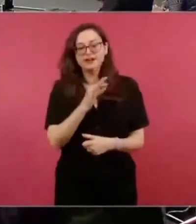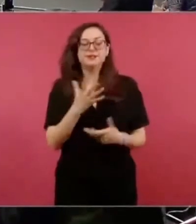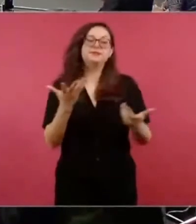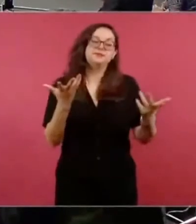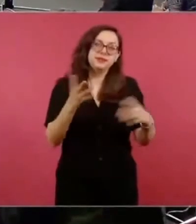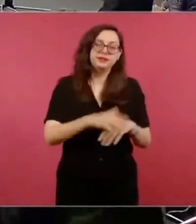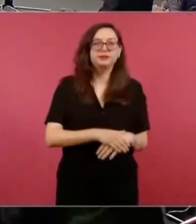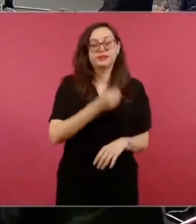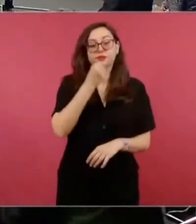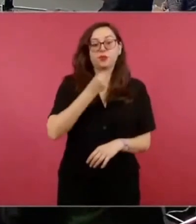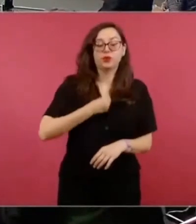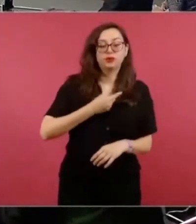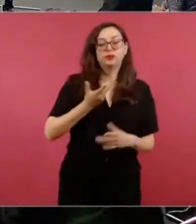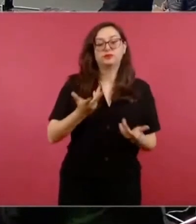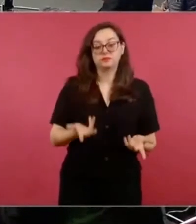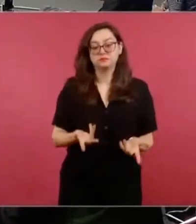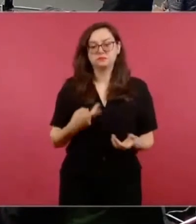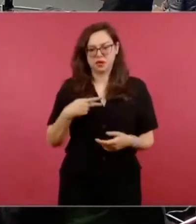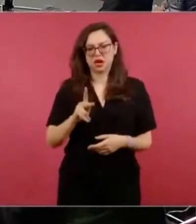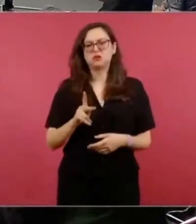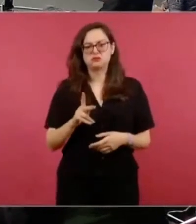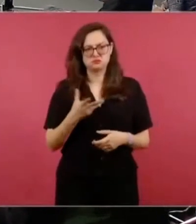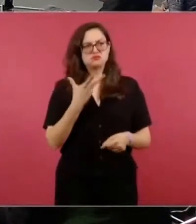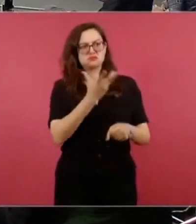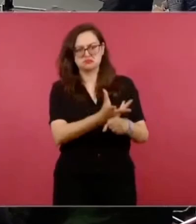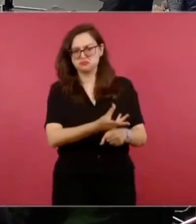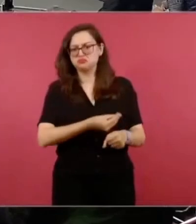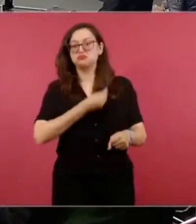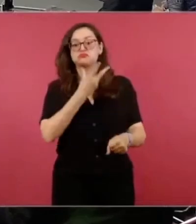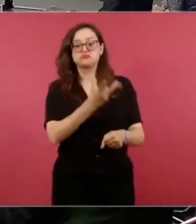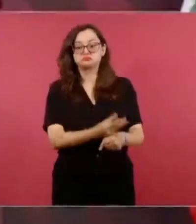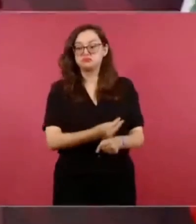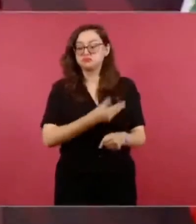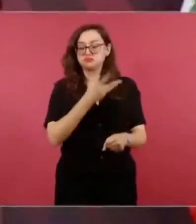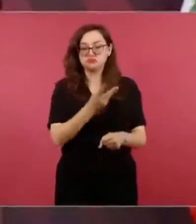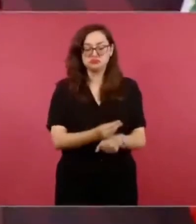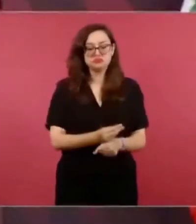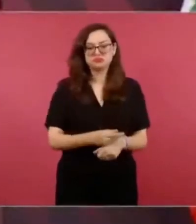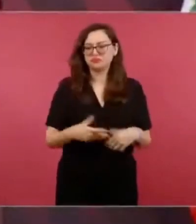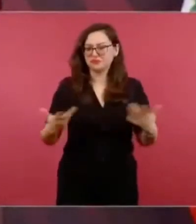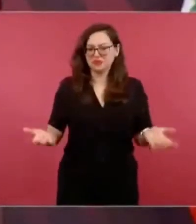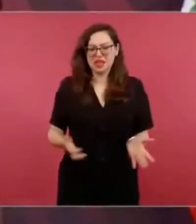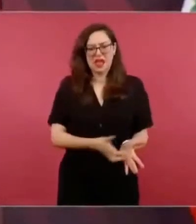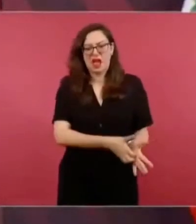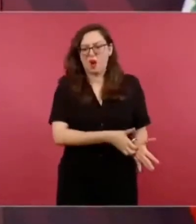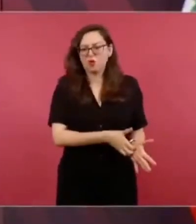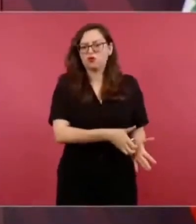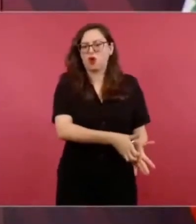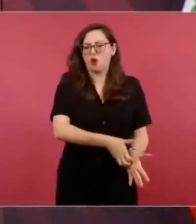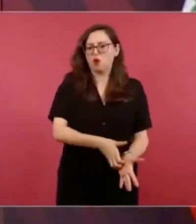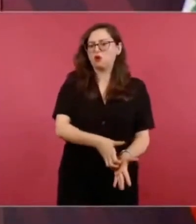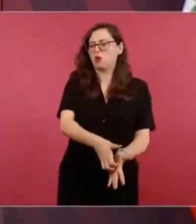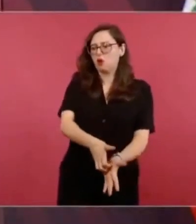todavía funciona. Y muchas cosas, muchos ahorros.